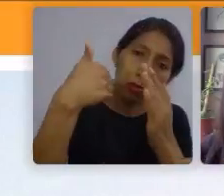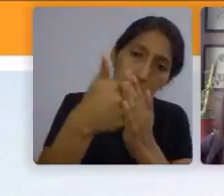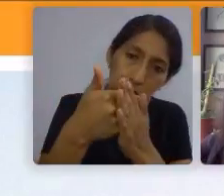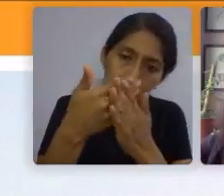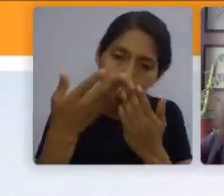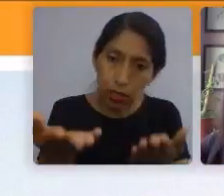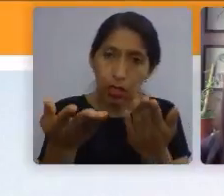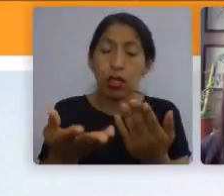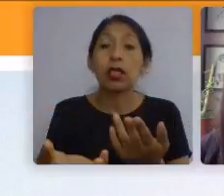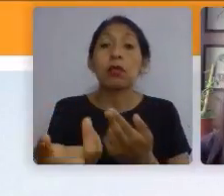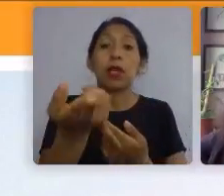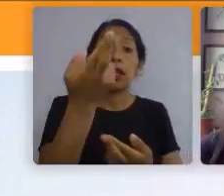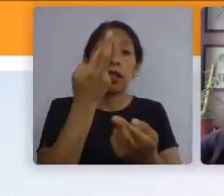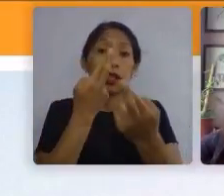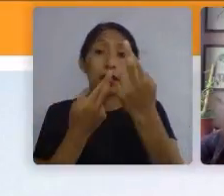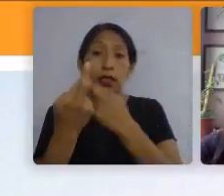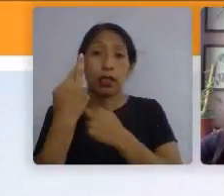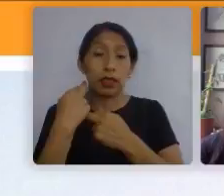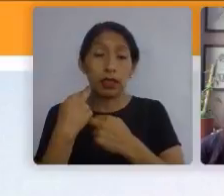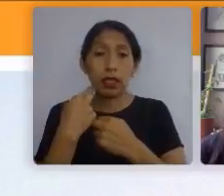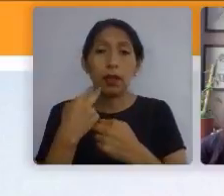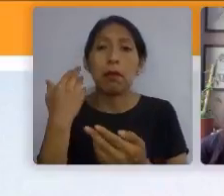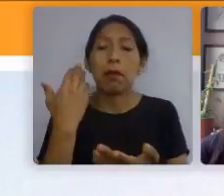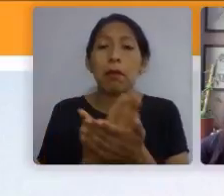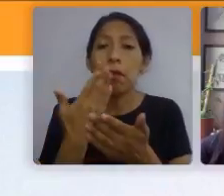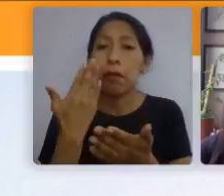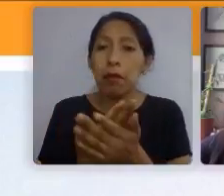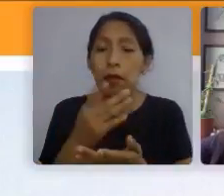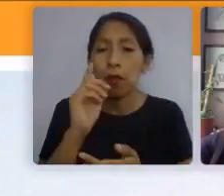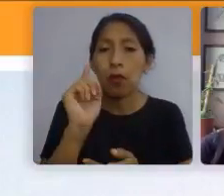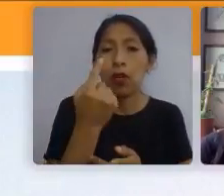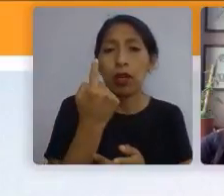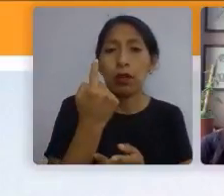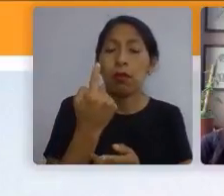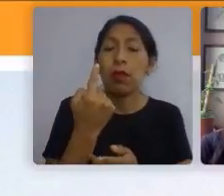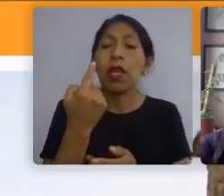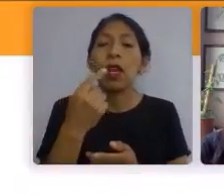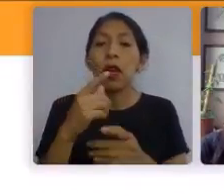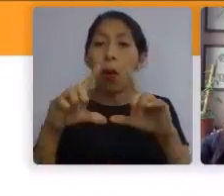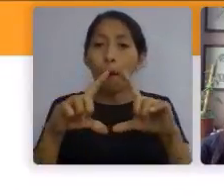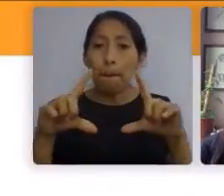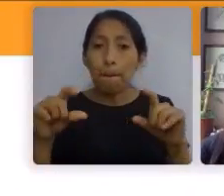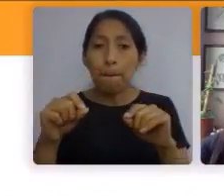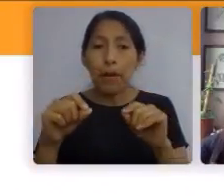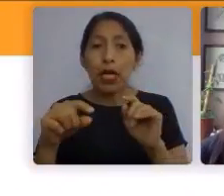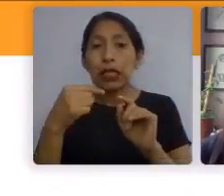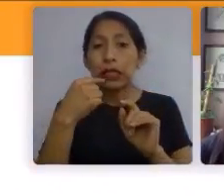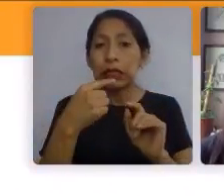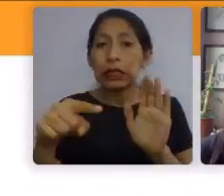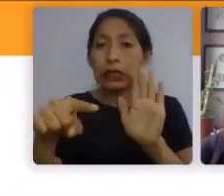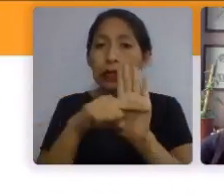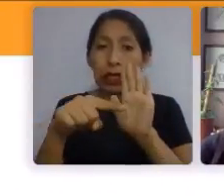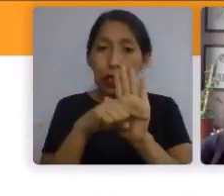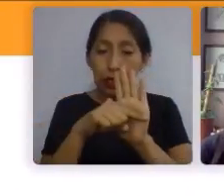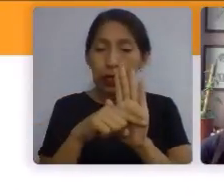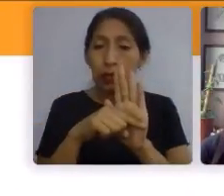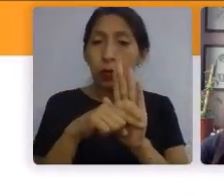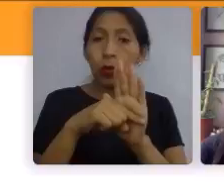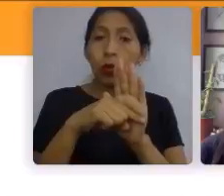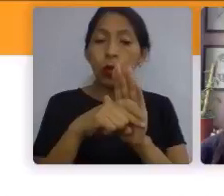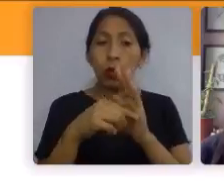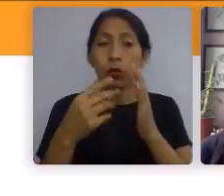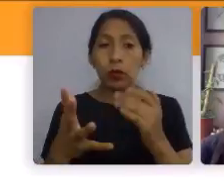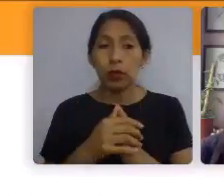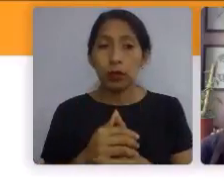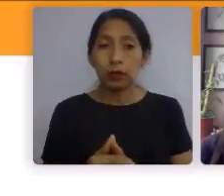hecho, te van a pedir las pruebas de vacunación de manera negativa. También se